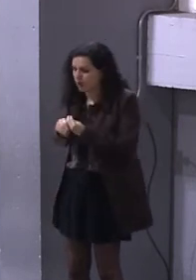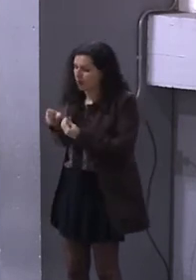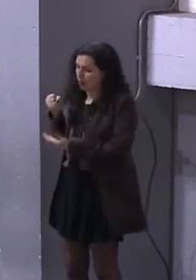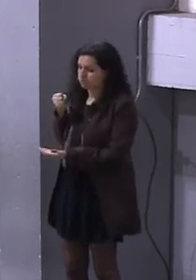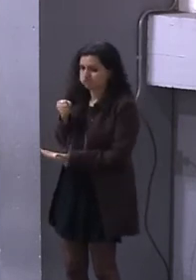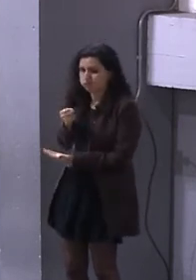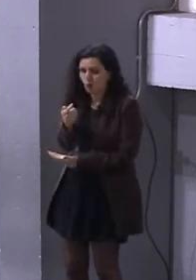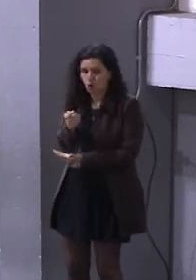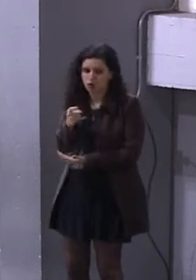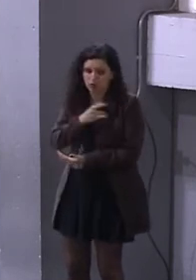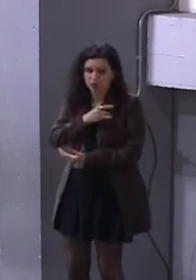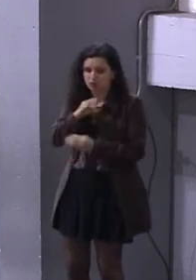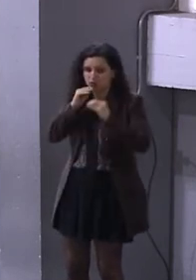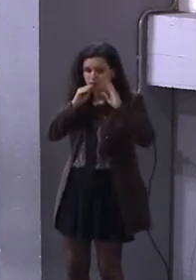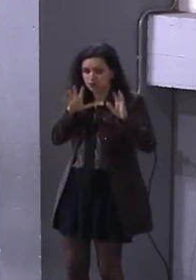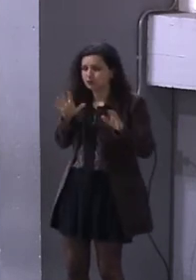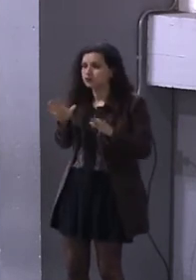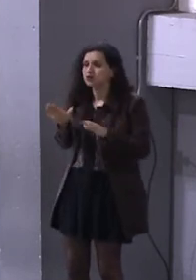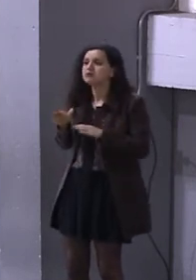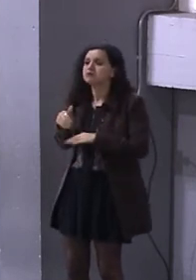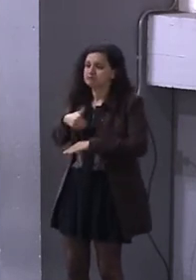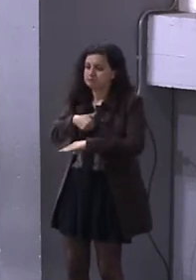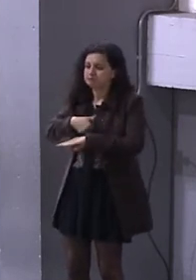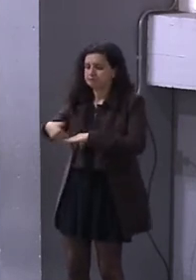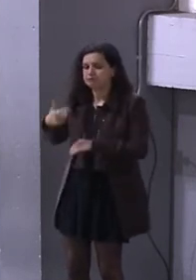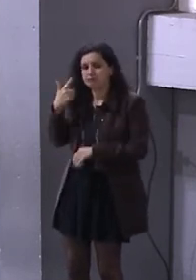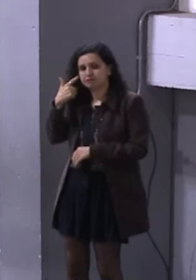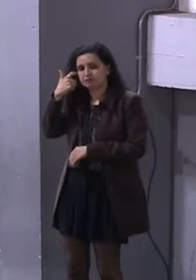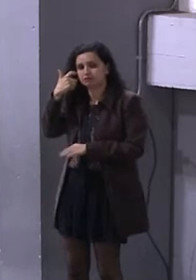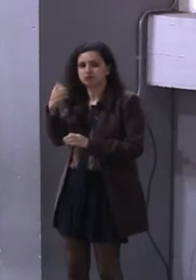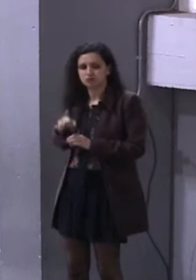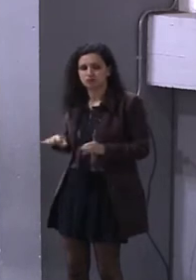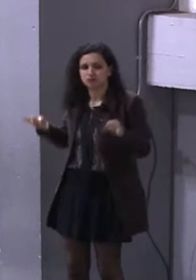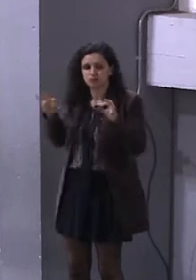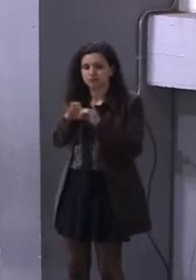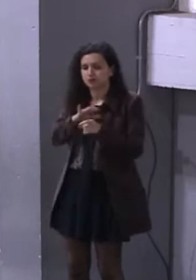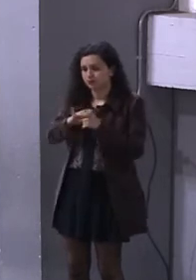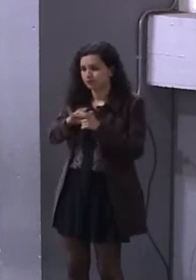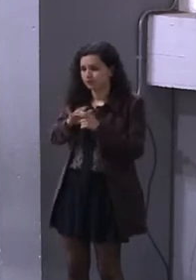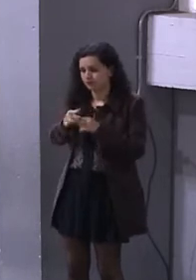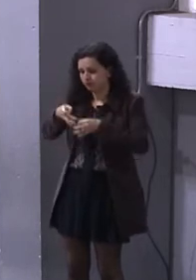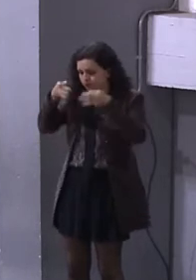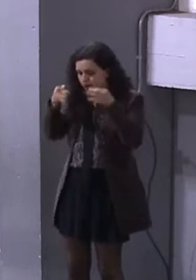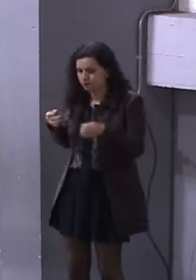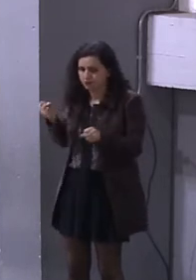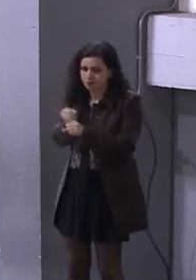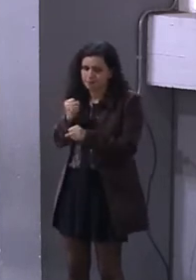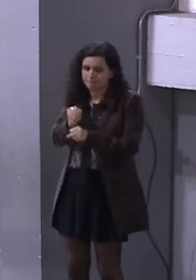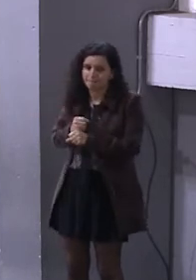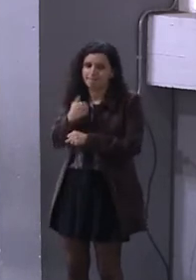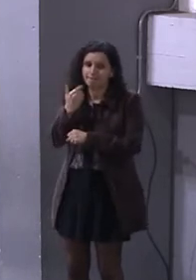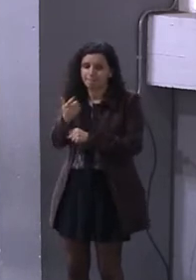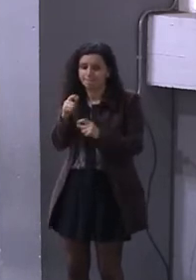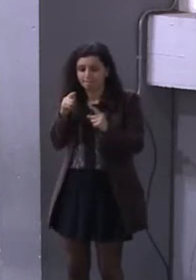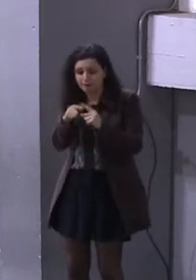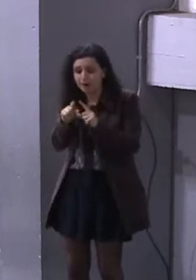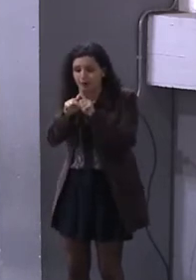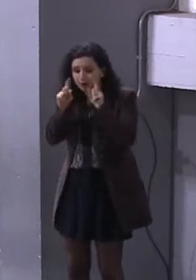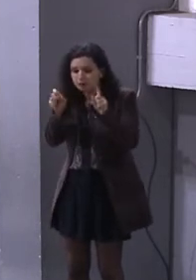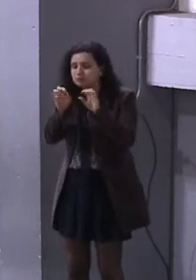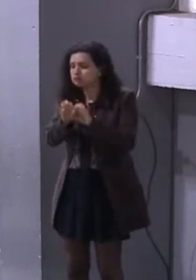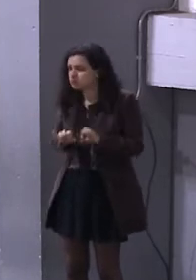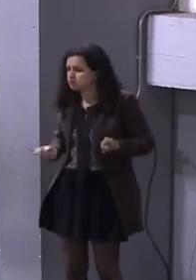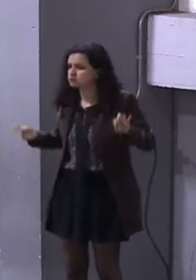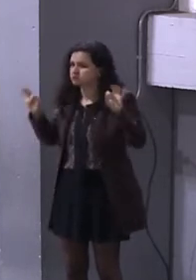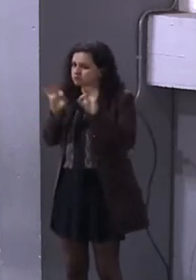educación superior, exigen retos importantes en la concepción e implementación de la formalización laboral. Por lo que abordar ese tema resulta de especial